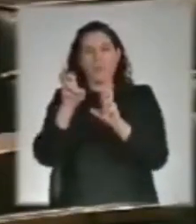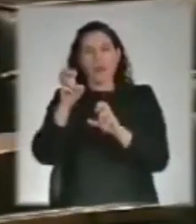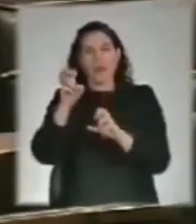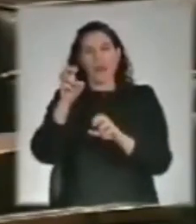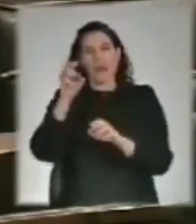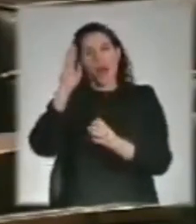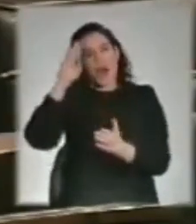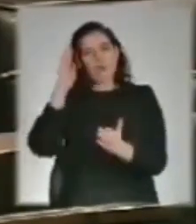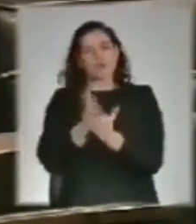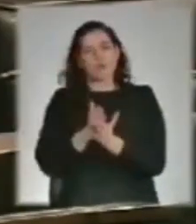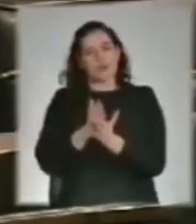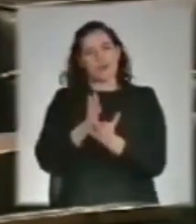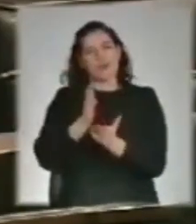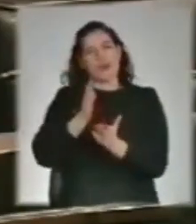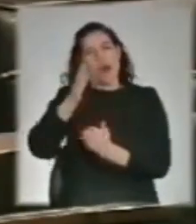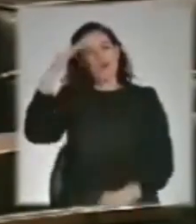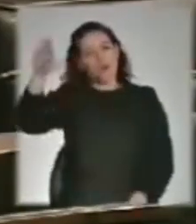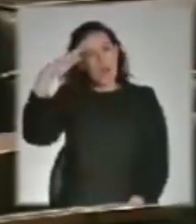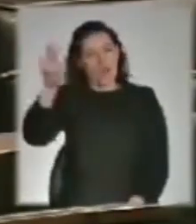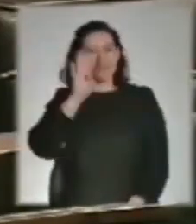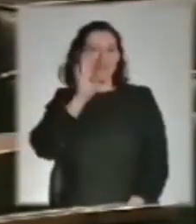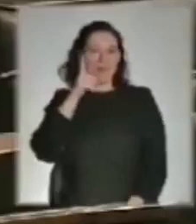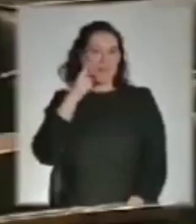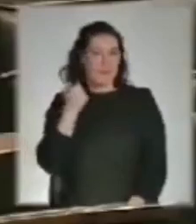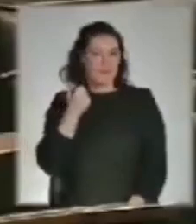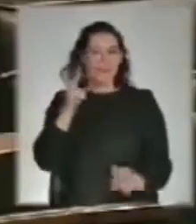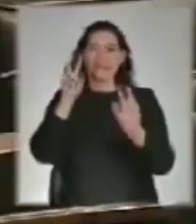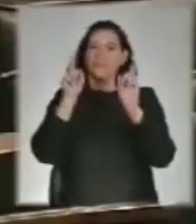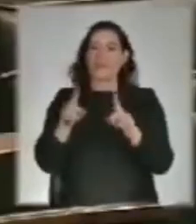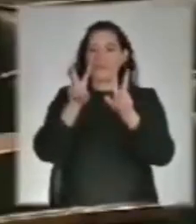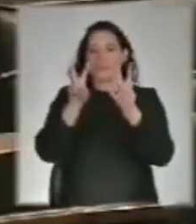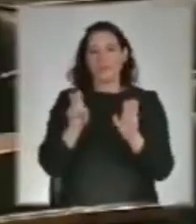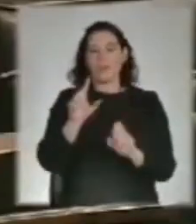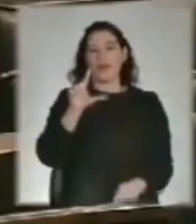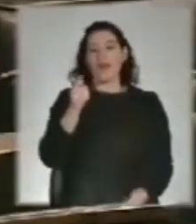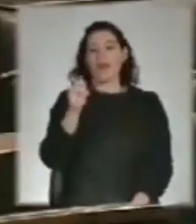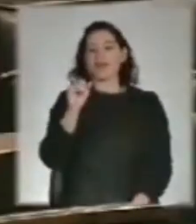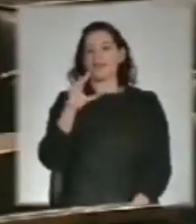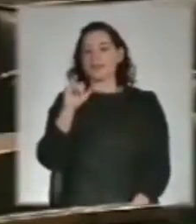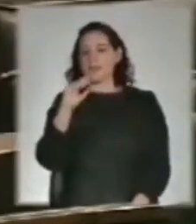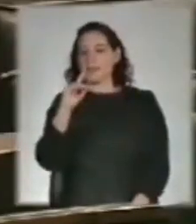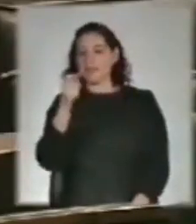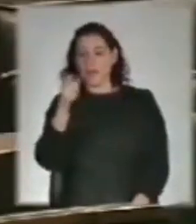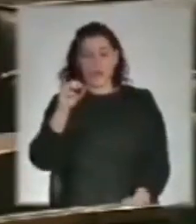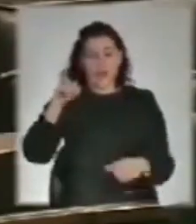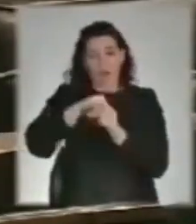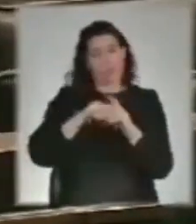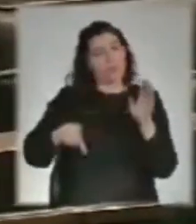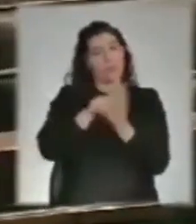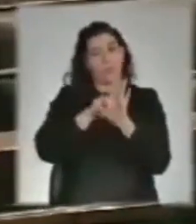laicidad principios que están garantizados en el ordenamiento legal y